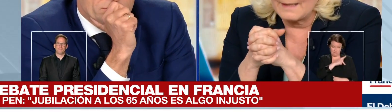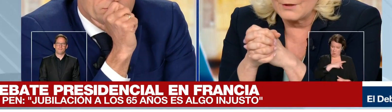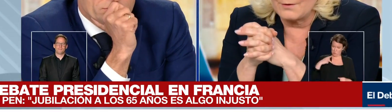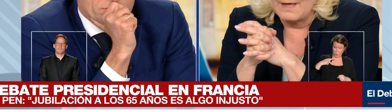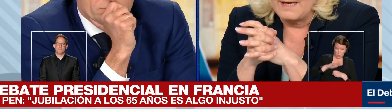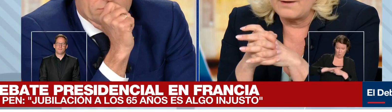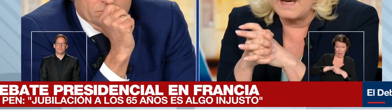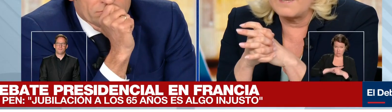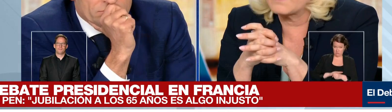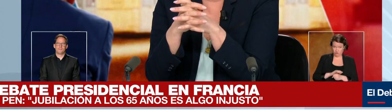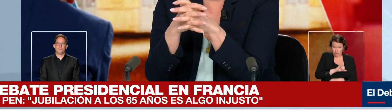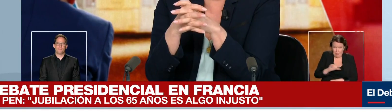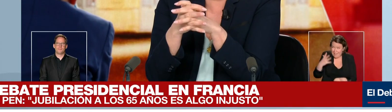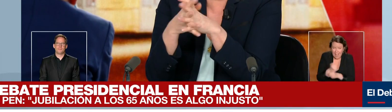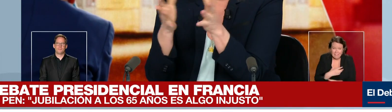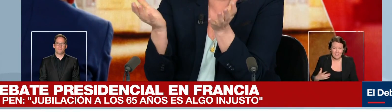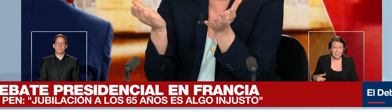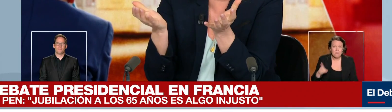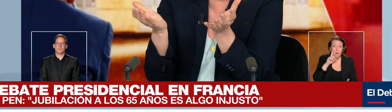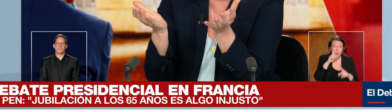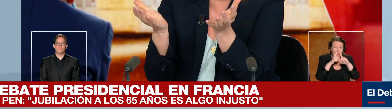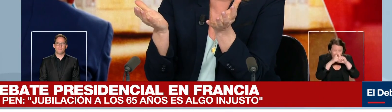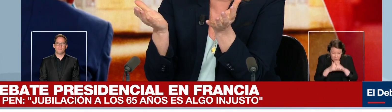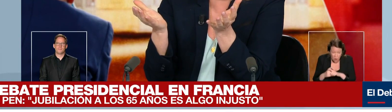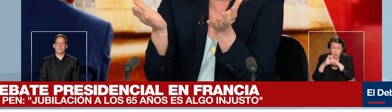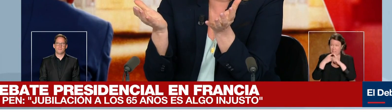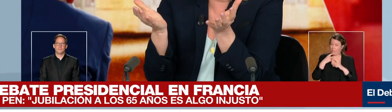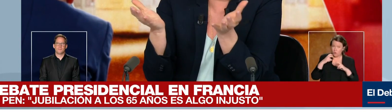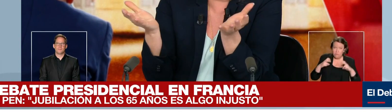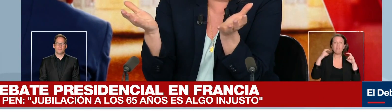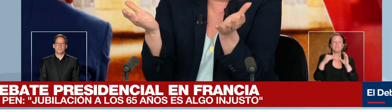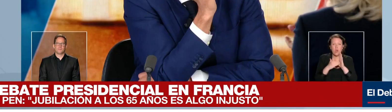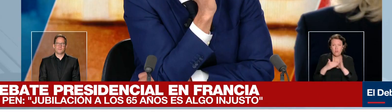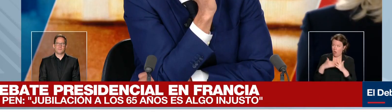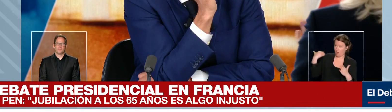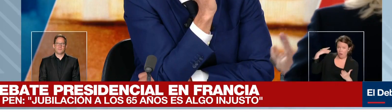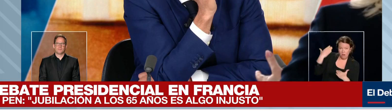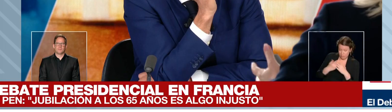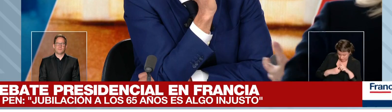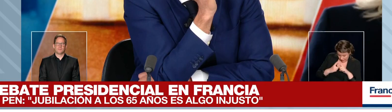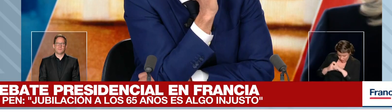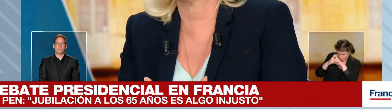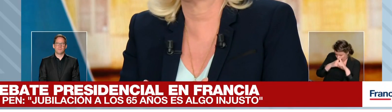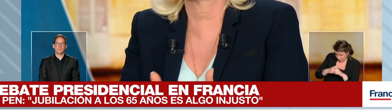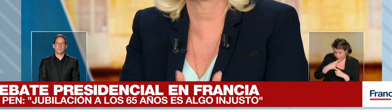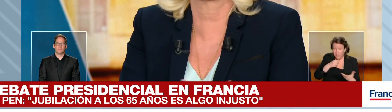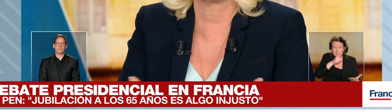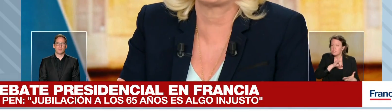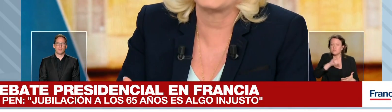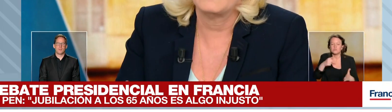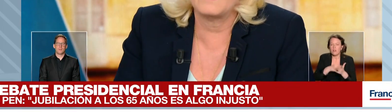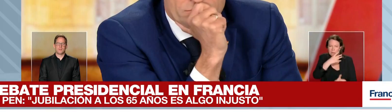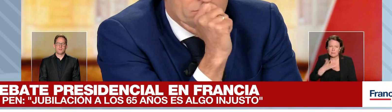una jubilación plena, porque ya nadie llegará a esa edad con el número de anualidades, que por supuesto aumentará también, usted lo sabe. Si se